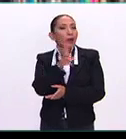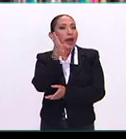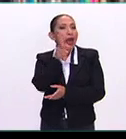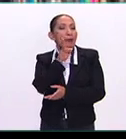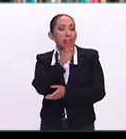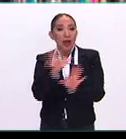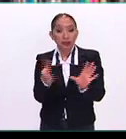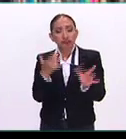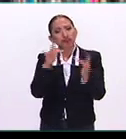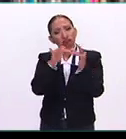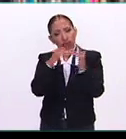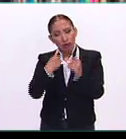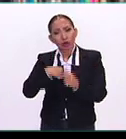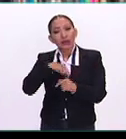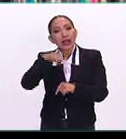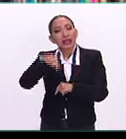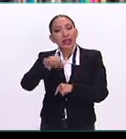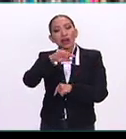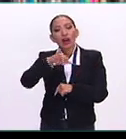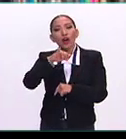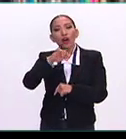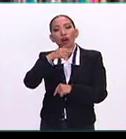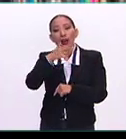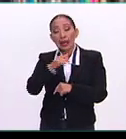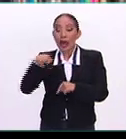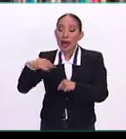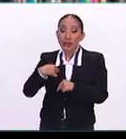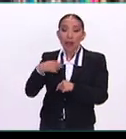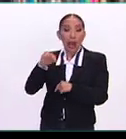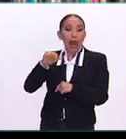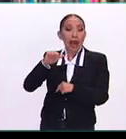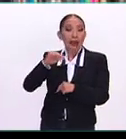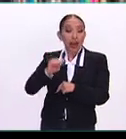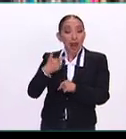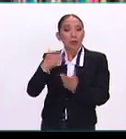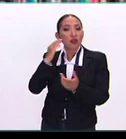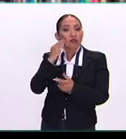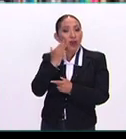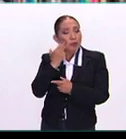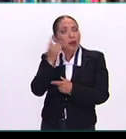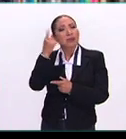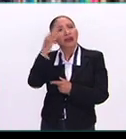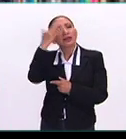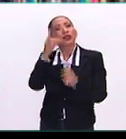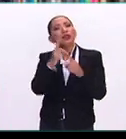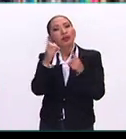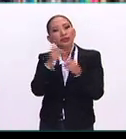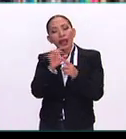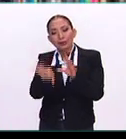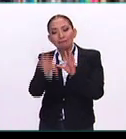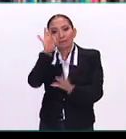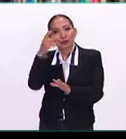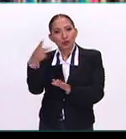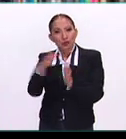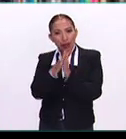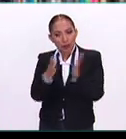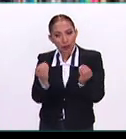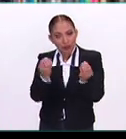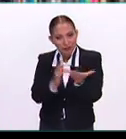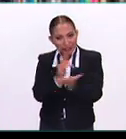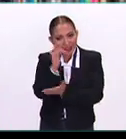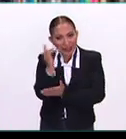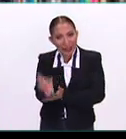probadita. Comuníquense con nosotros, con Jorge Balbuena o conmigo, Ana Corbera, por Facebook para saber dónde pueden conseguir sus libros.